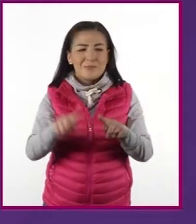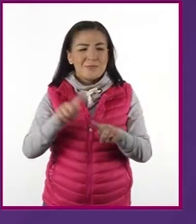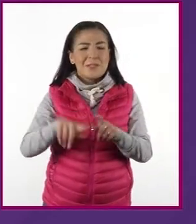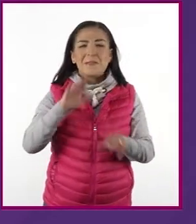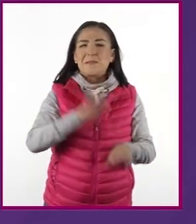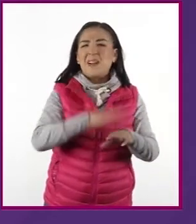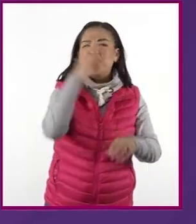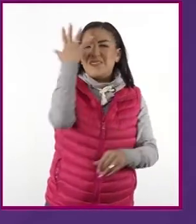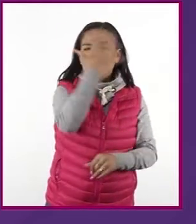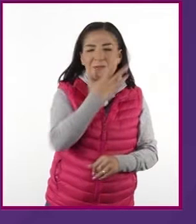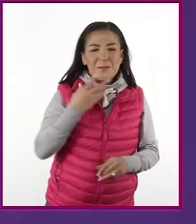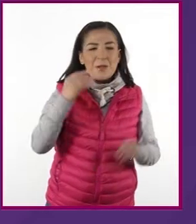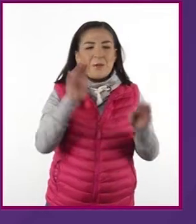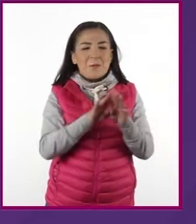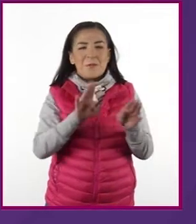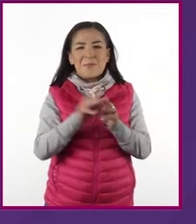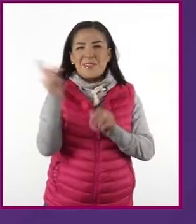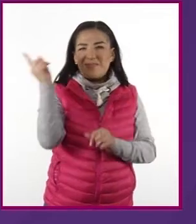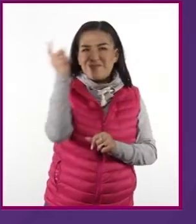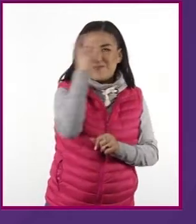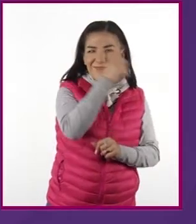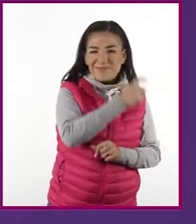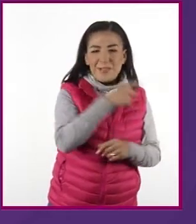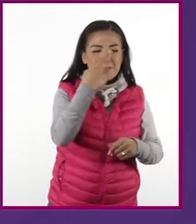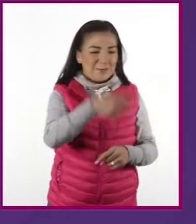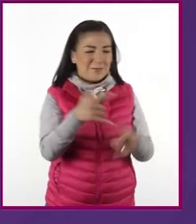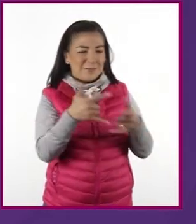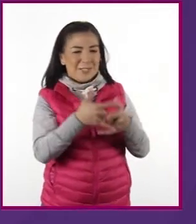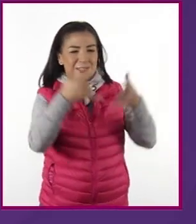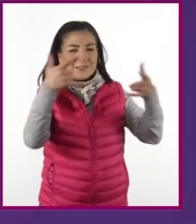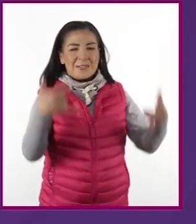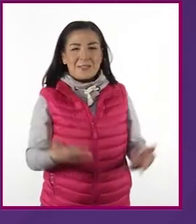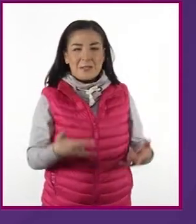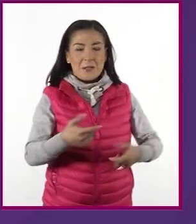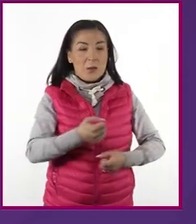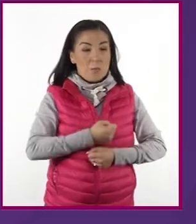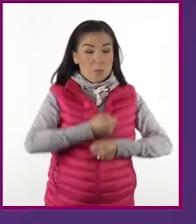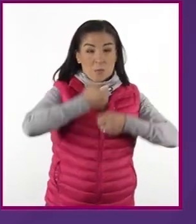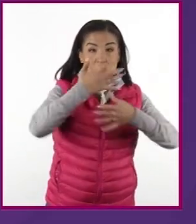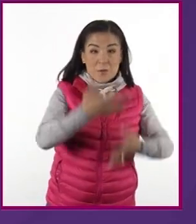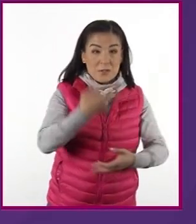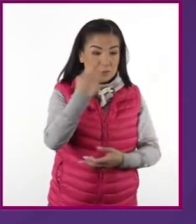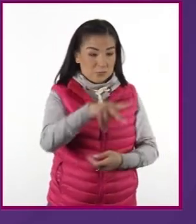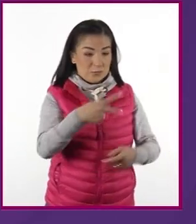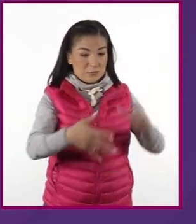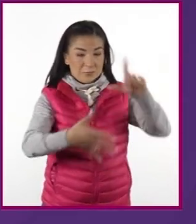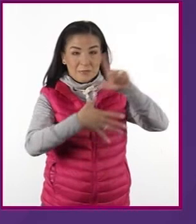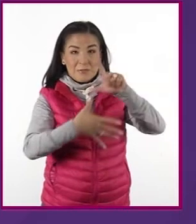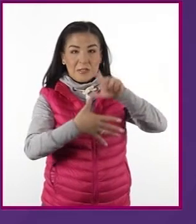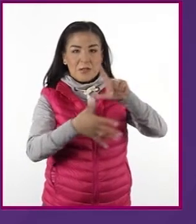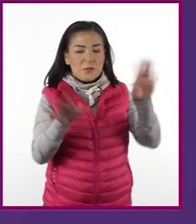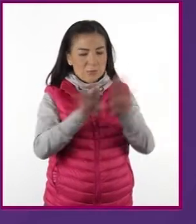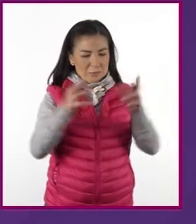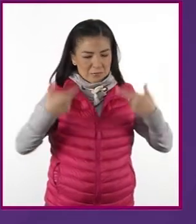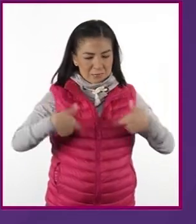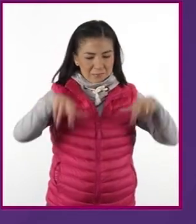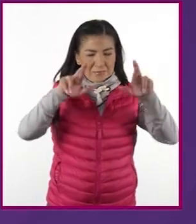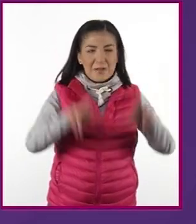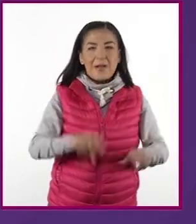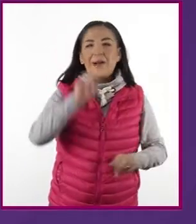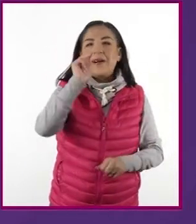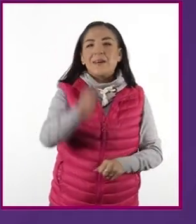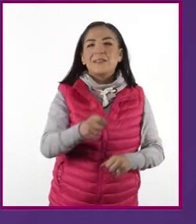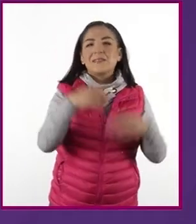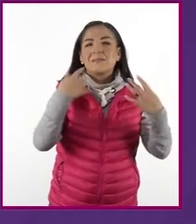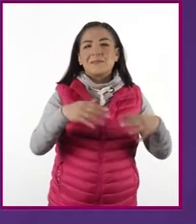que su historia. La poesía de Latinoamérica representa uno de los momentos más altos de la